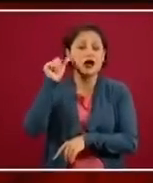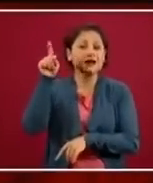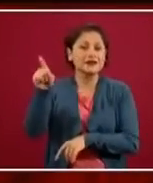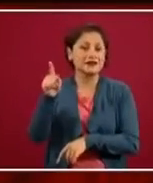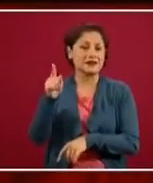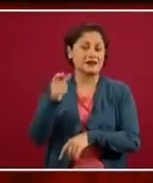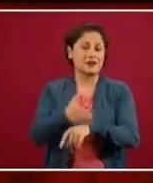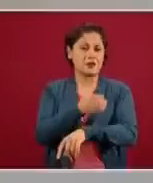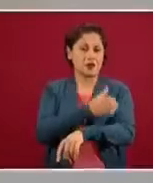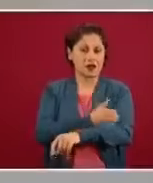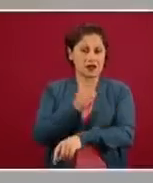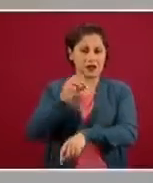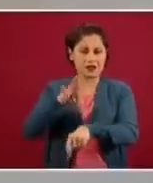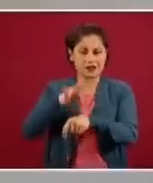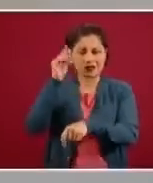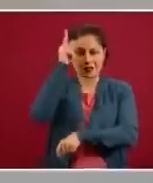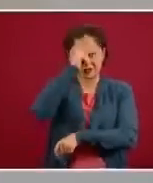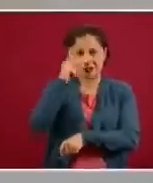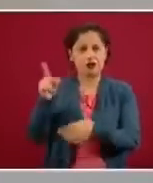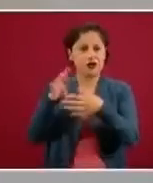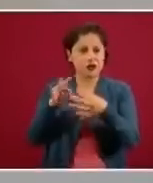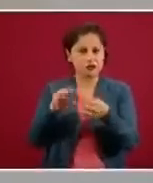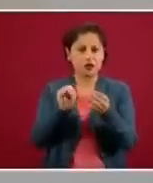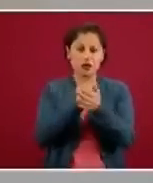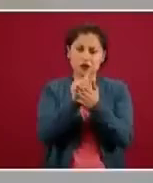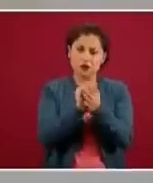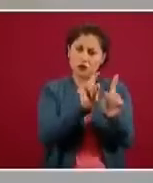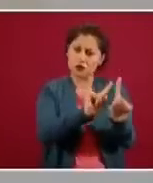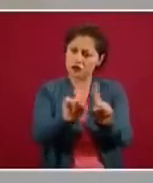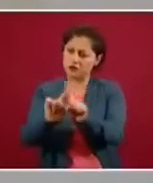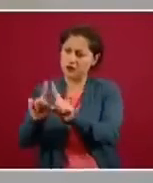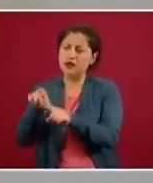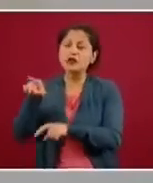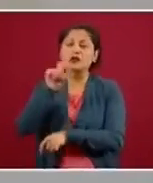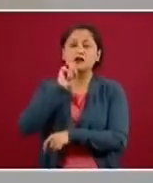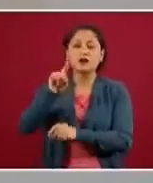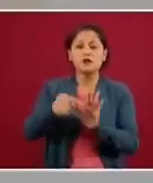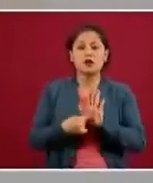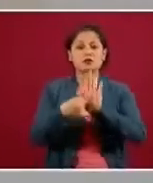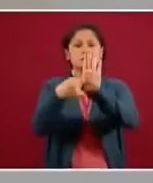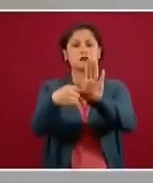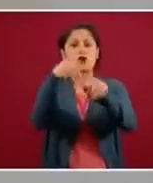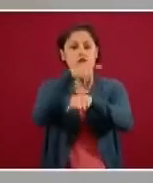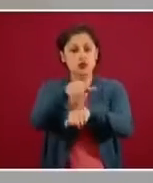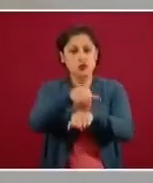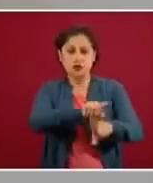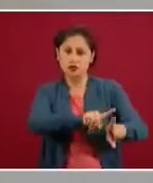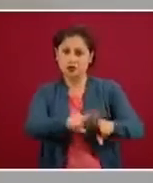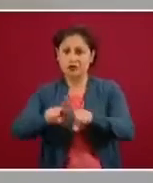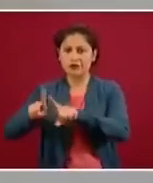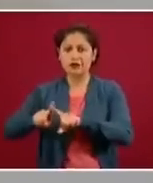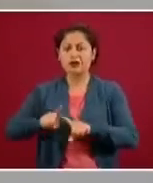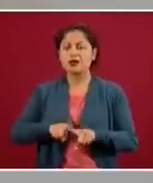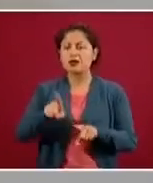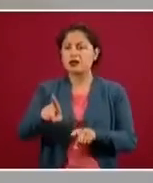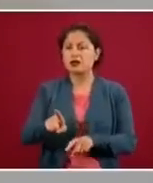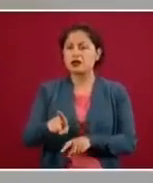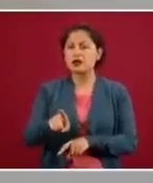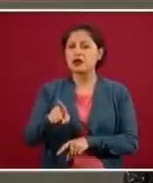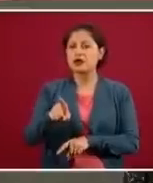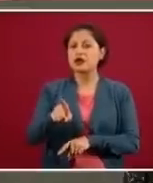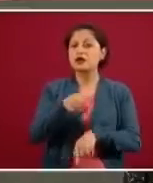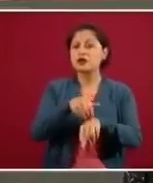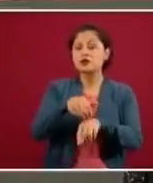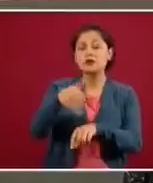términos de la línea de vida, y hay ahí varios teléfonos que pusieron ayer. Ya no es 01, el